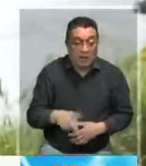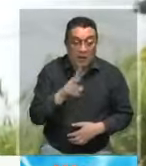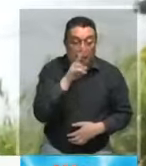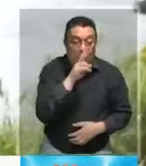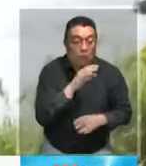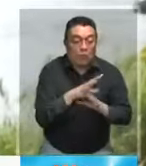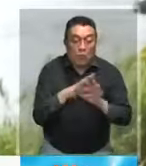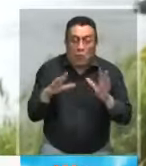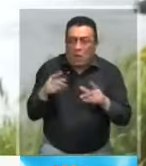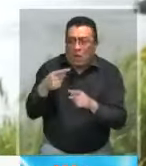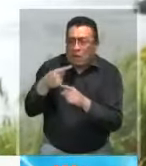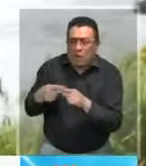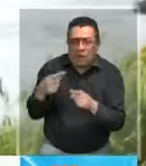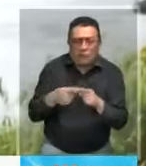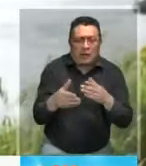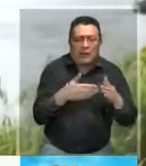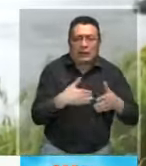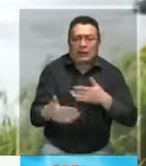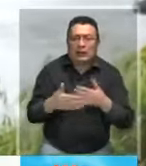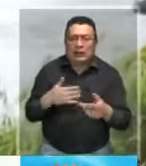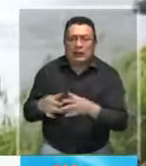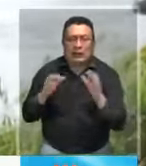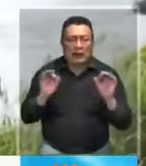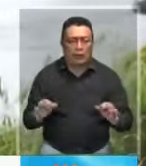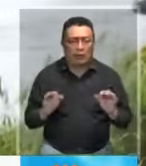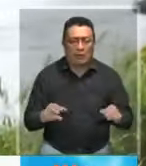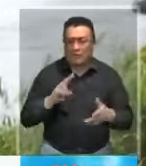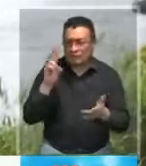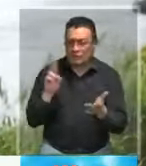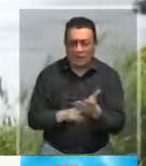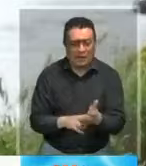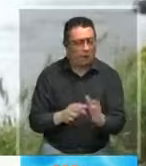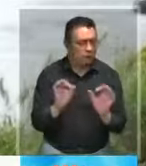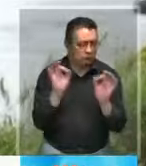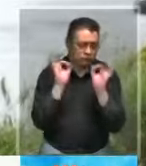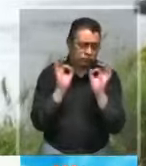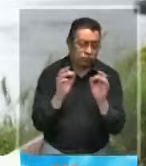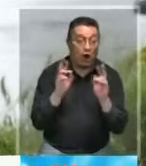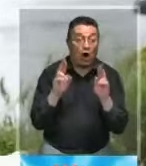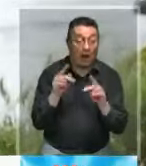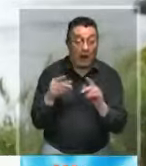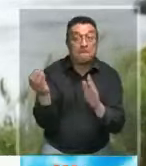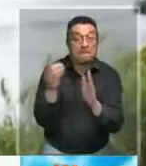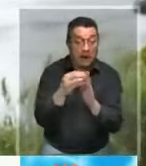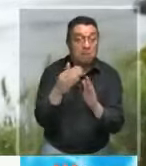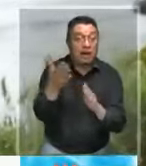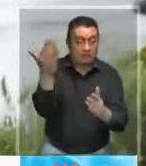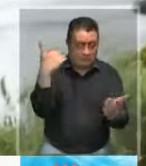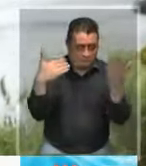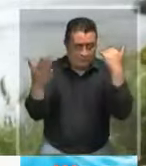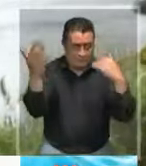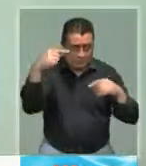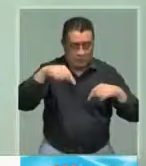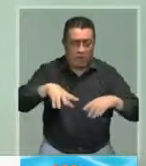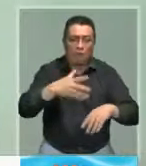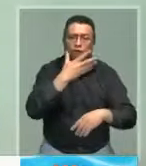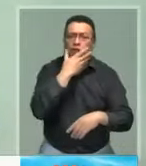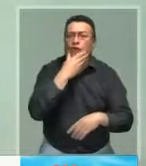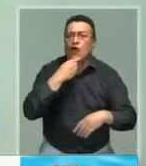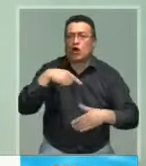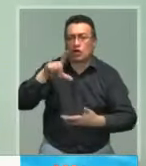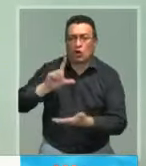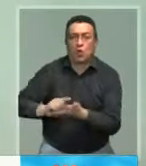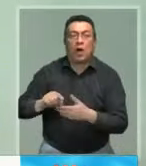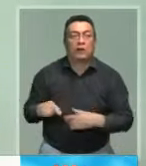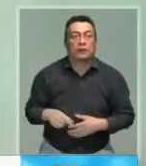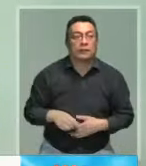tan variado, tan natural, tanto, así que de verdad muy recomendado y ojalá que más personas puedan venir a estos lugares que son maravillosos. Yeah,